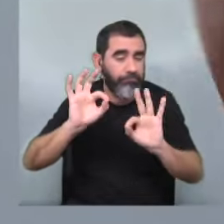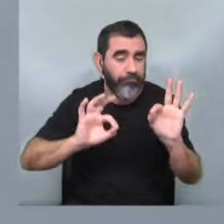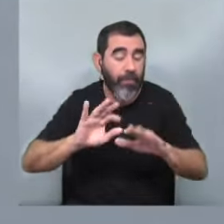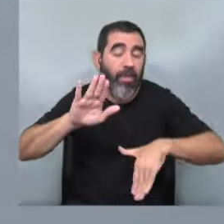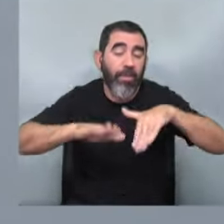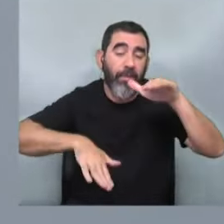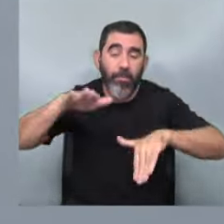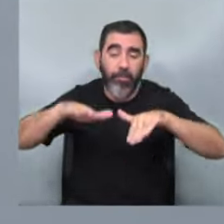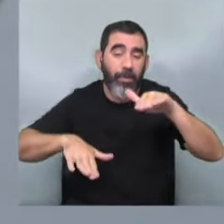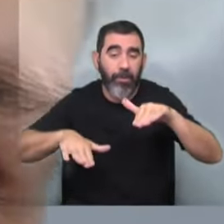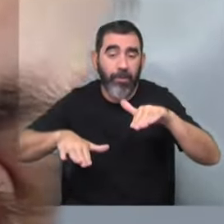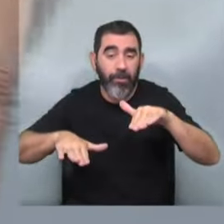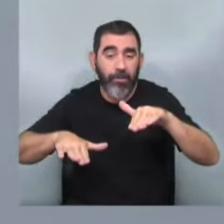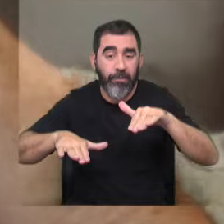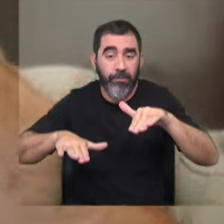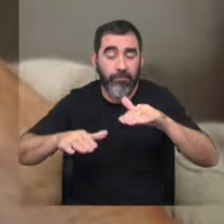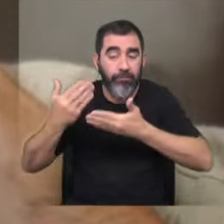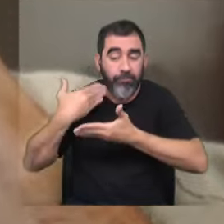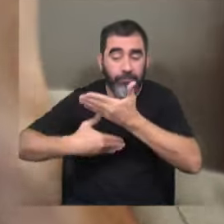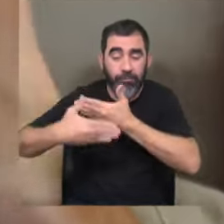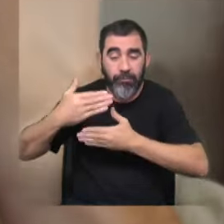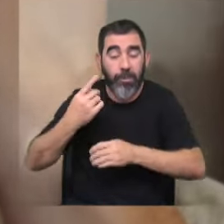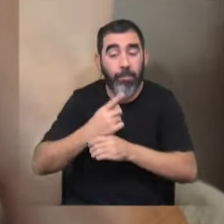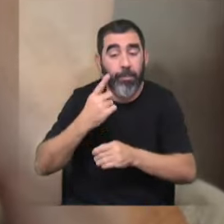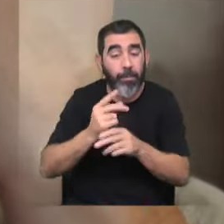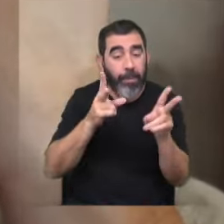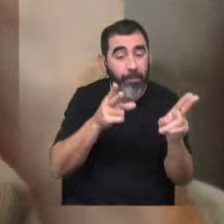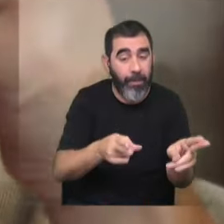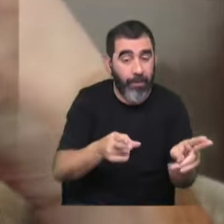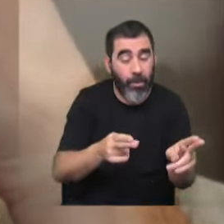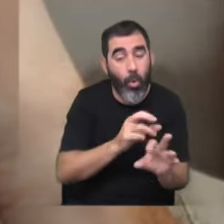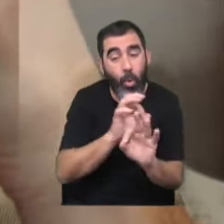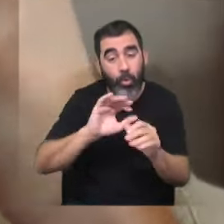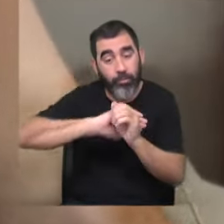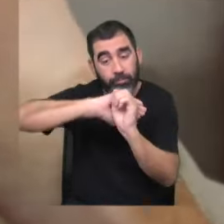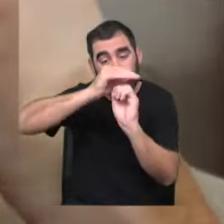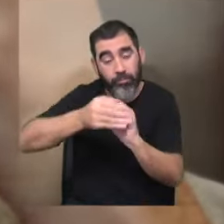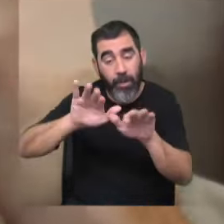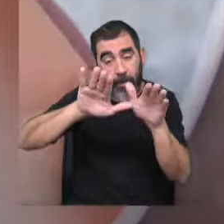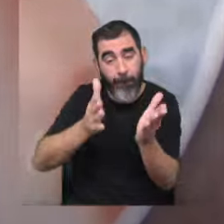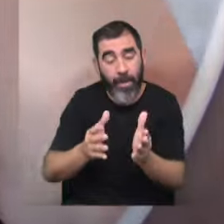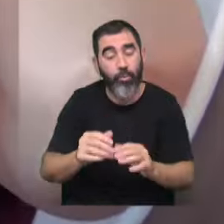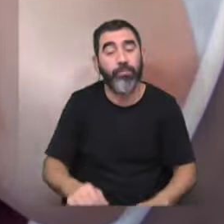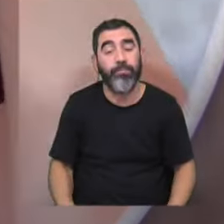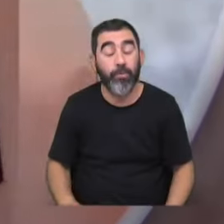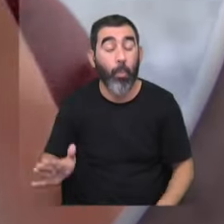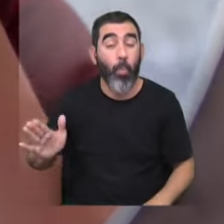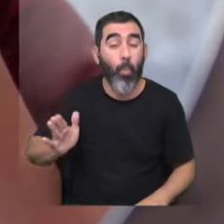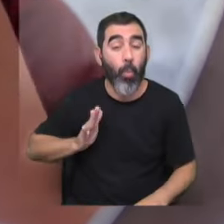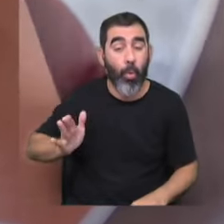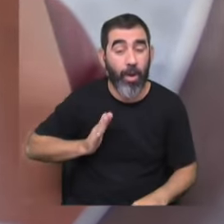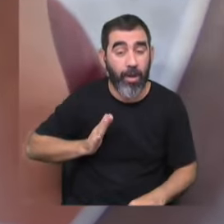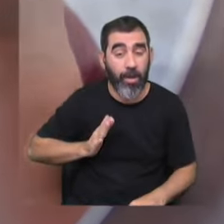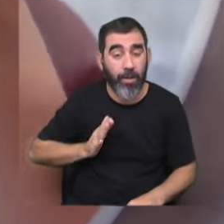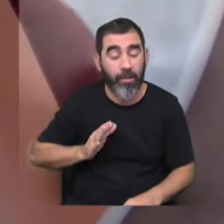varía en función del grado de retroceso de la primera línea o de la corona del cabello. En mujeres usamos